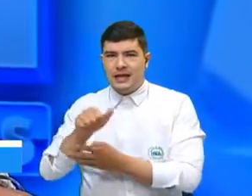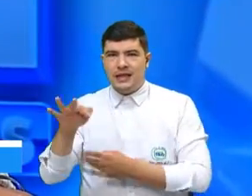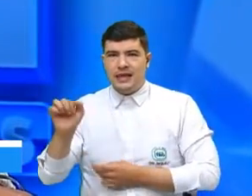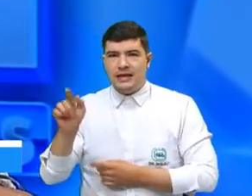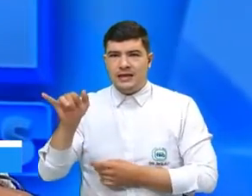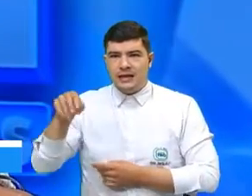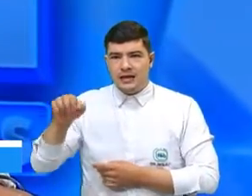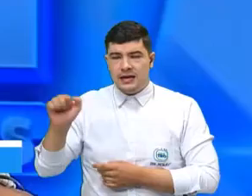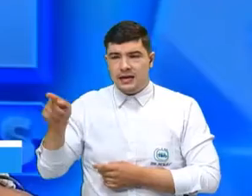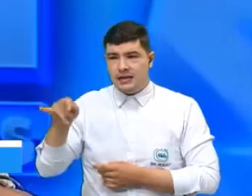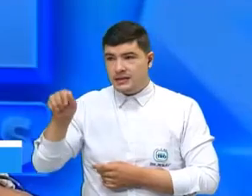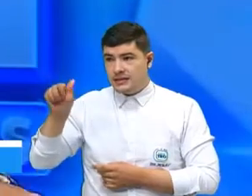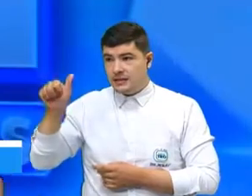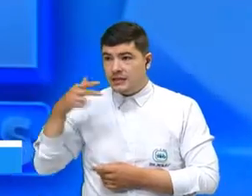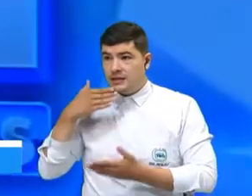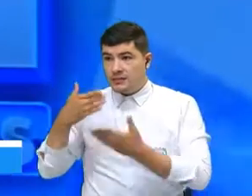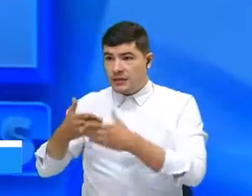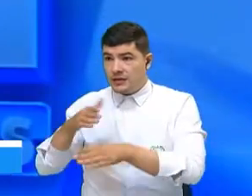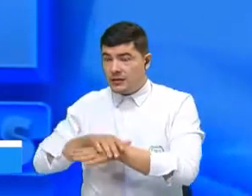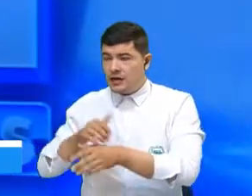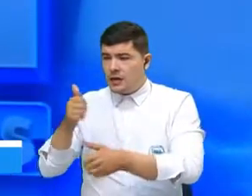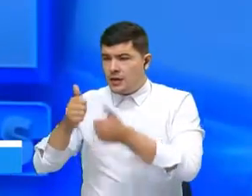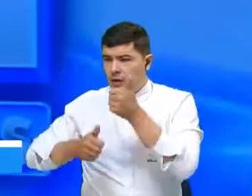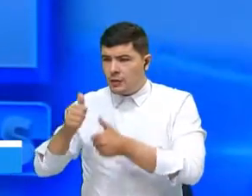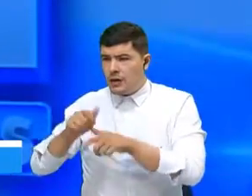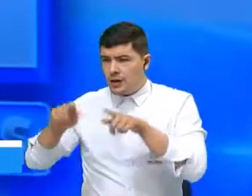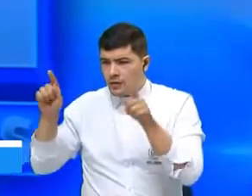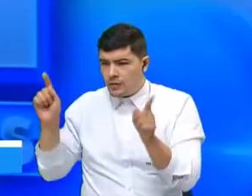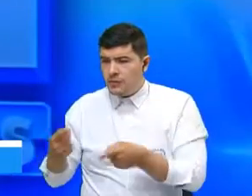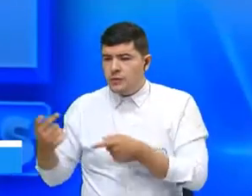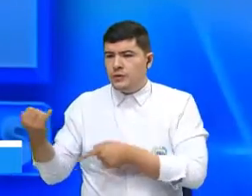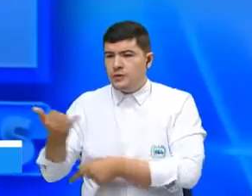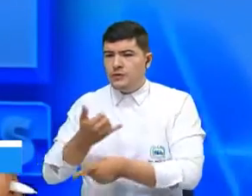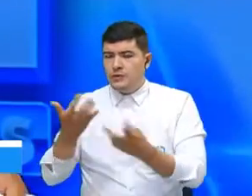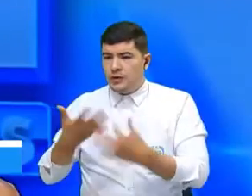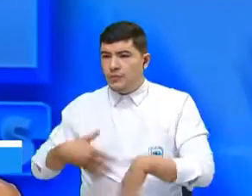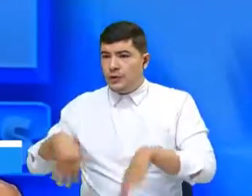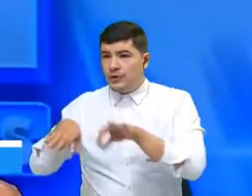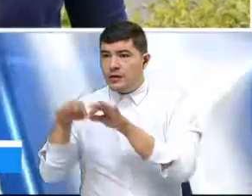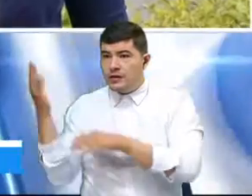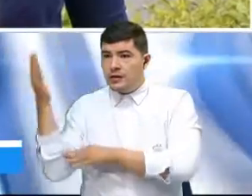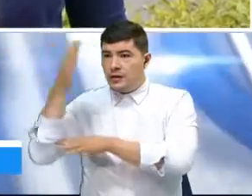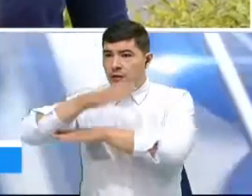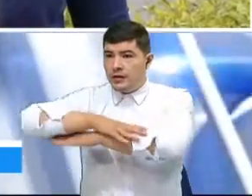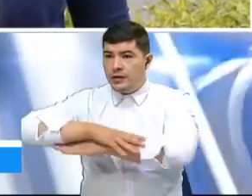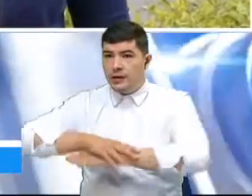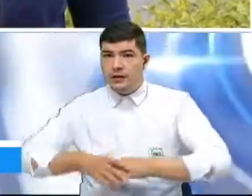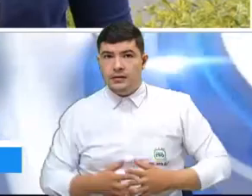Tatiana García. Tatiana, buenas tardes. ¿Y cuáles fueron las conclusiones de esta importante jornada?